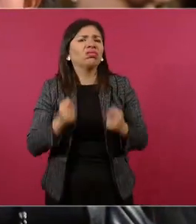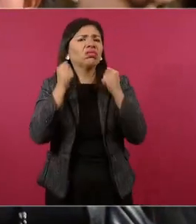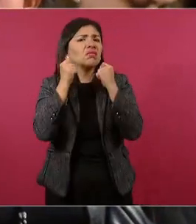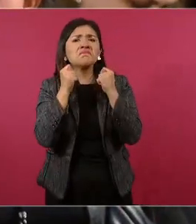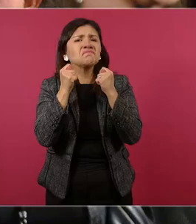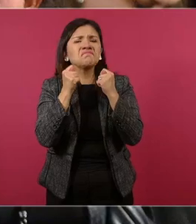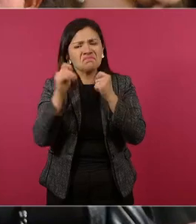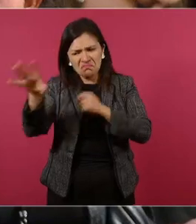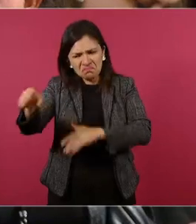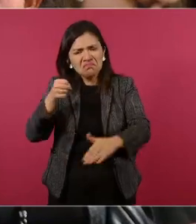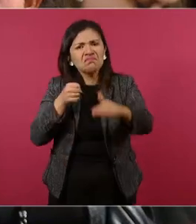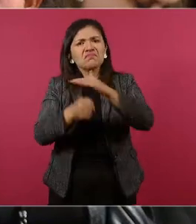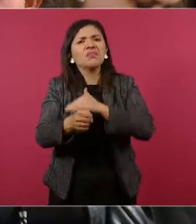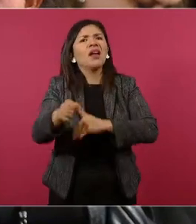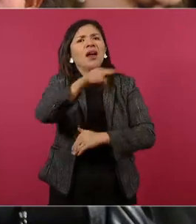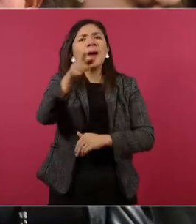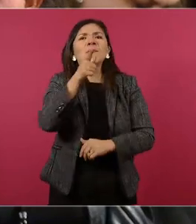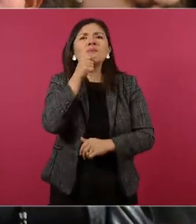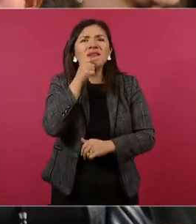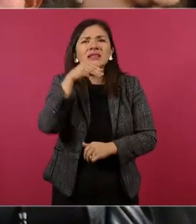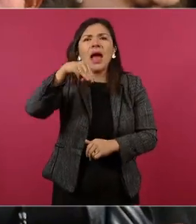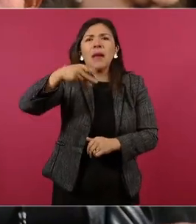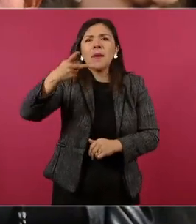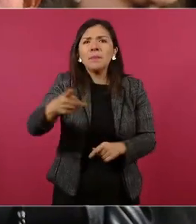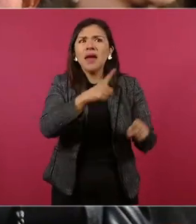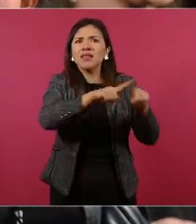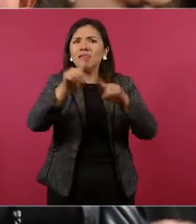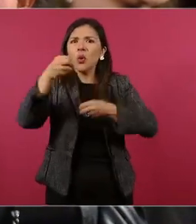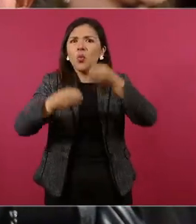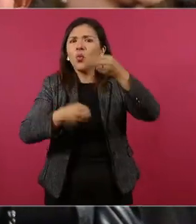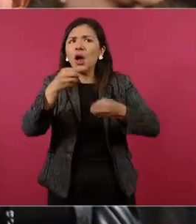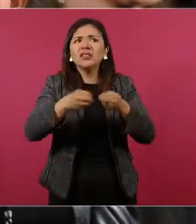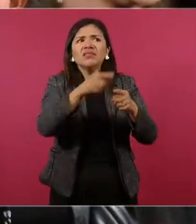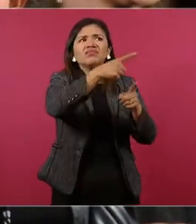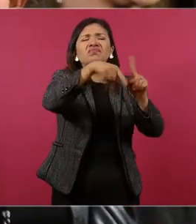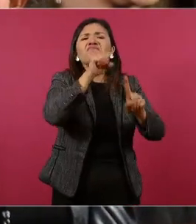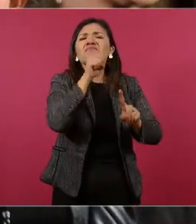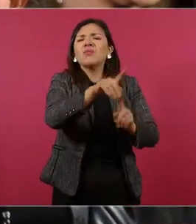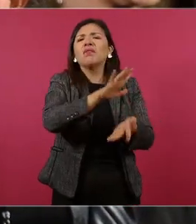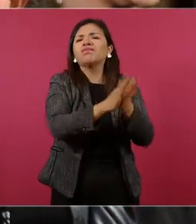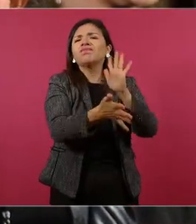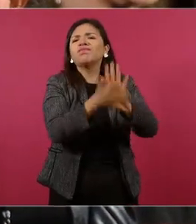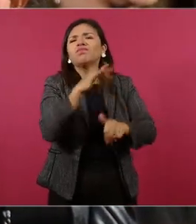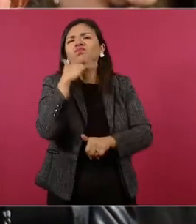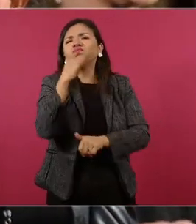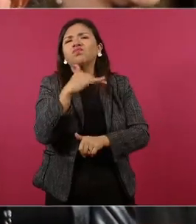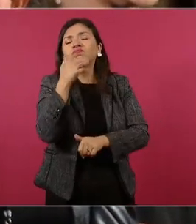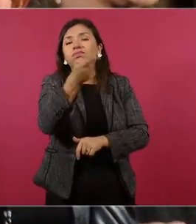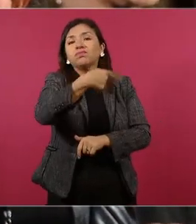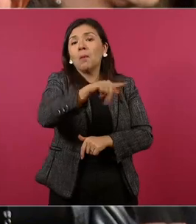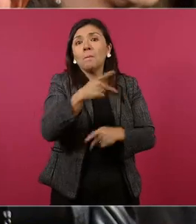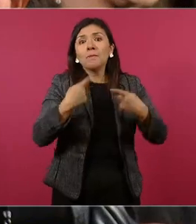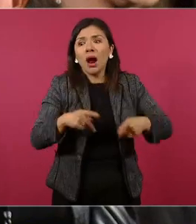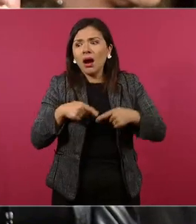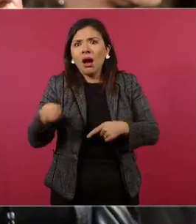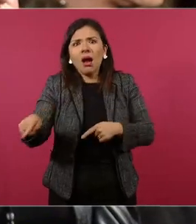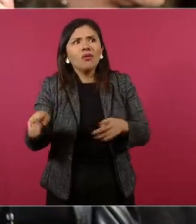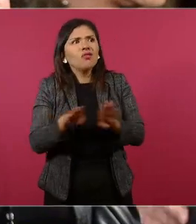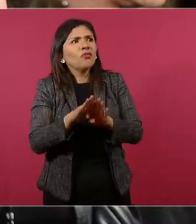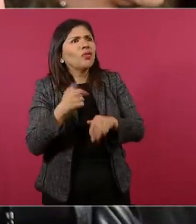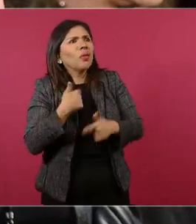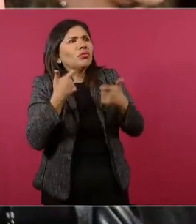magistrados ministerios públicos y toda esa cadena de complicidades que se dan en los casos cuando la gente no tiene